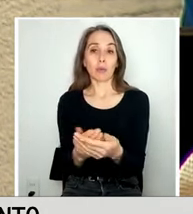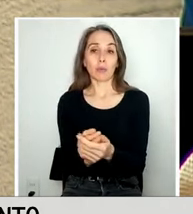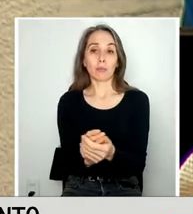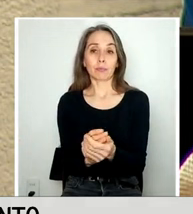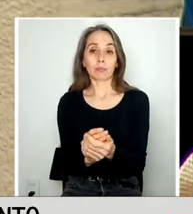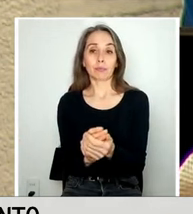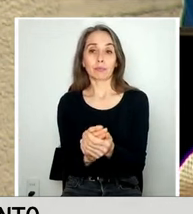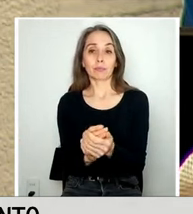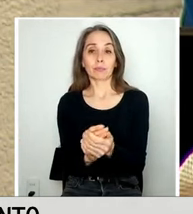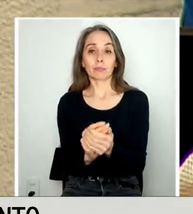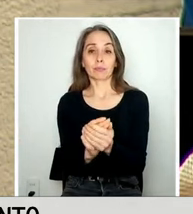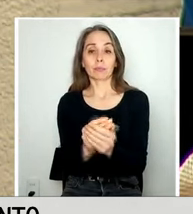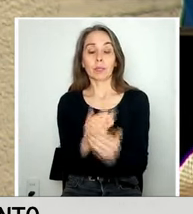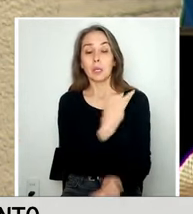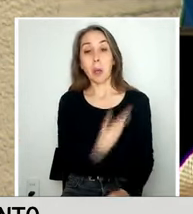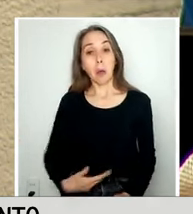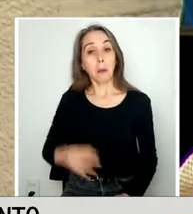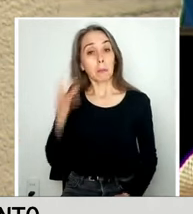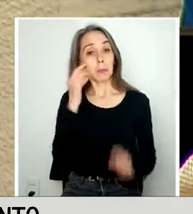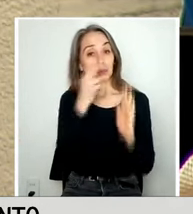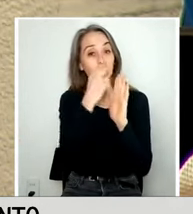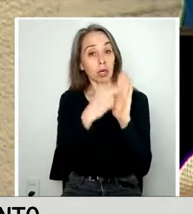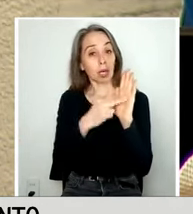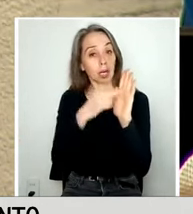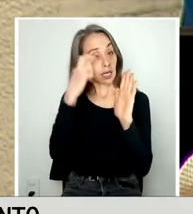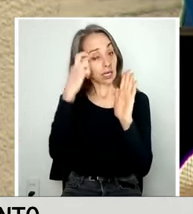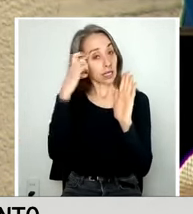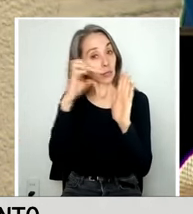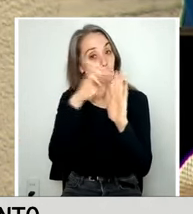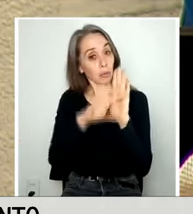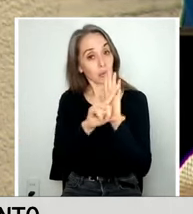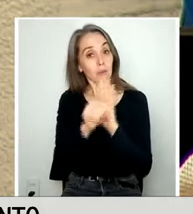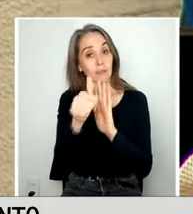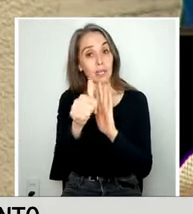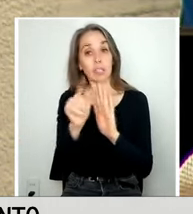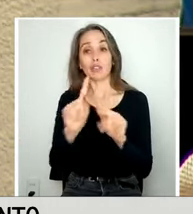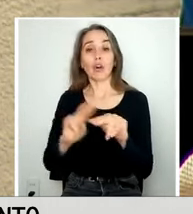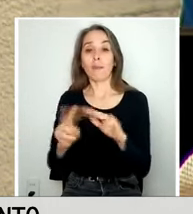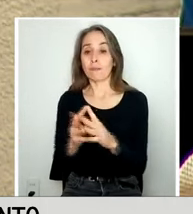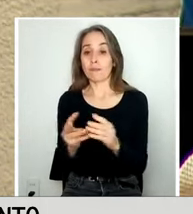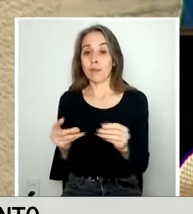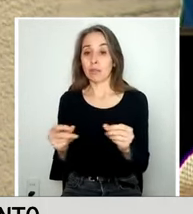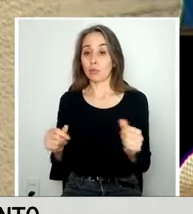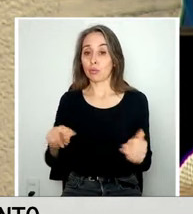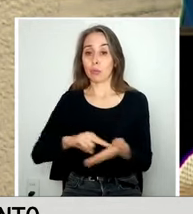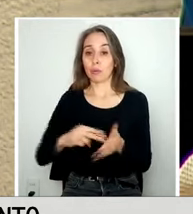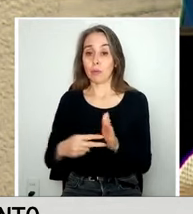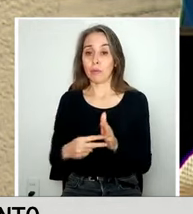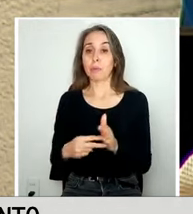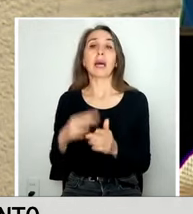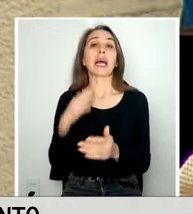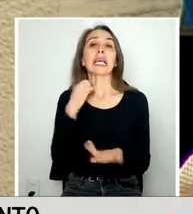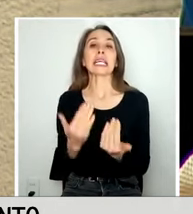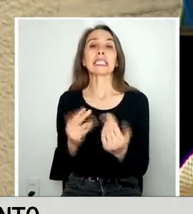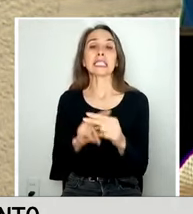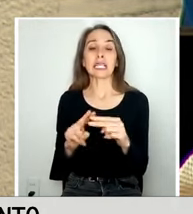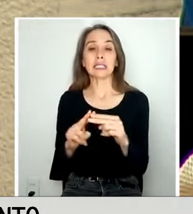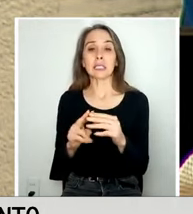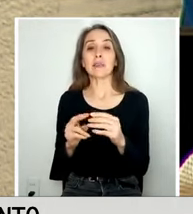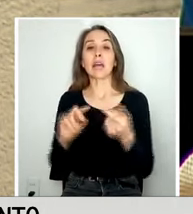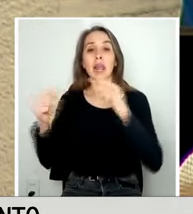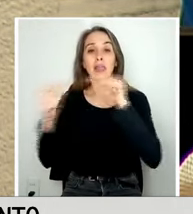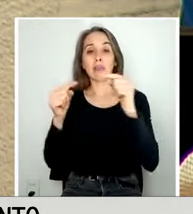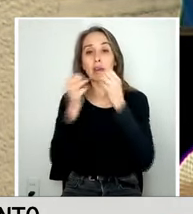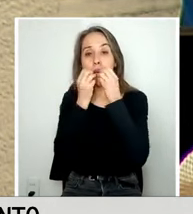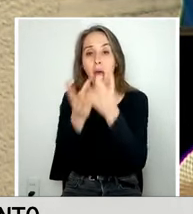presidenta va en el en un buen sentido Pero no nos va a resolver el problema lo que tenemos que hacer es sincerar el debate y